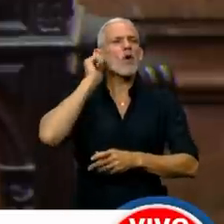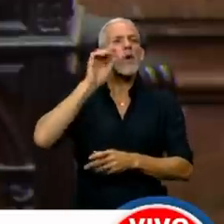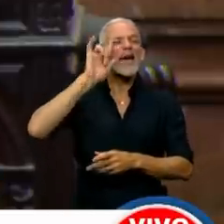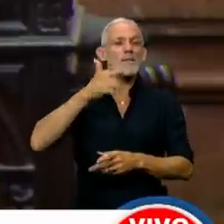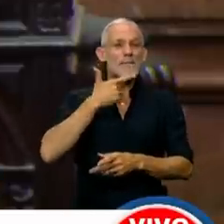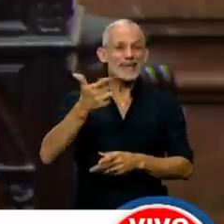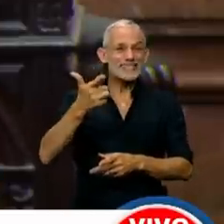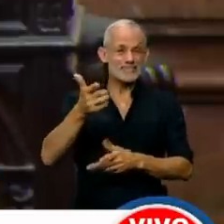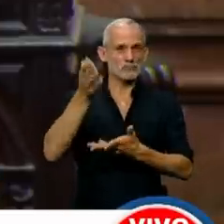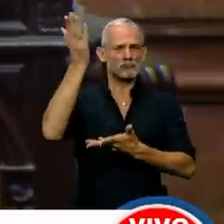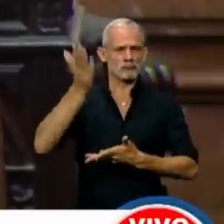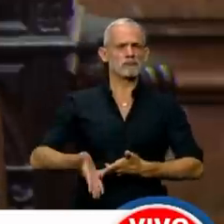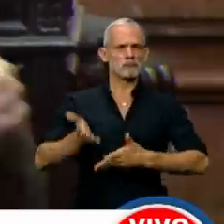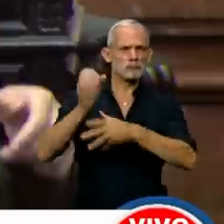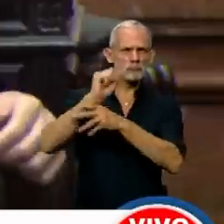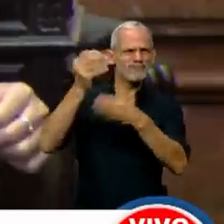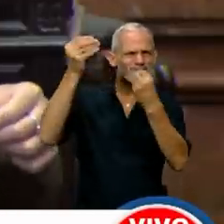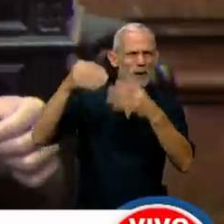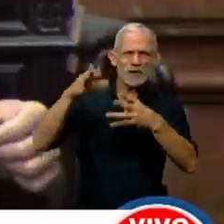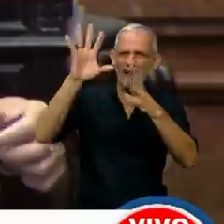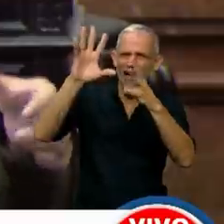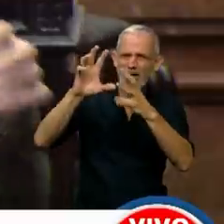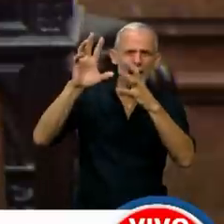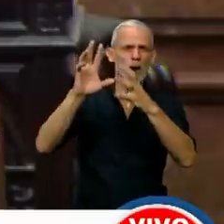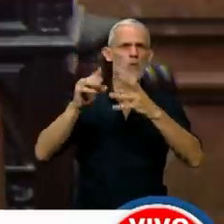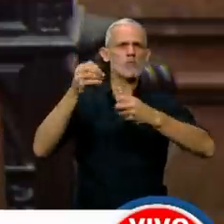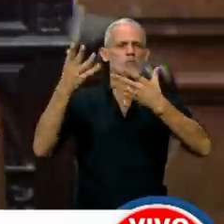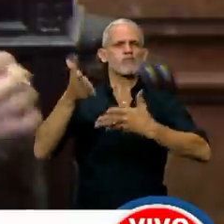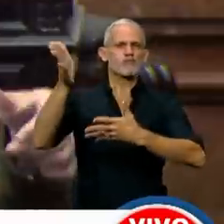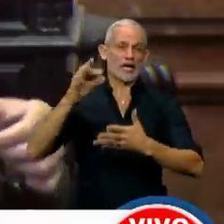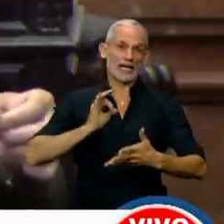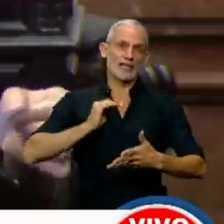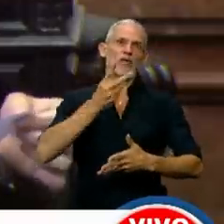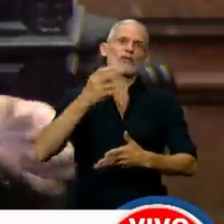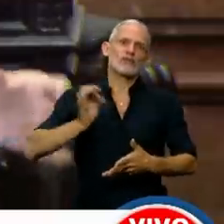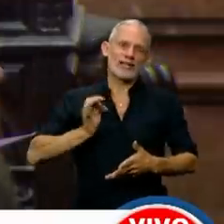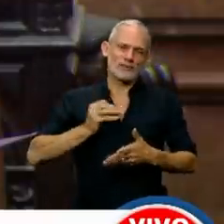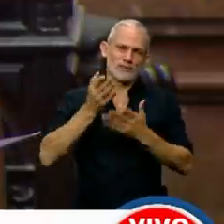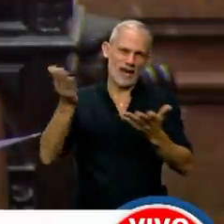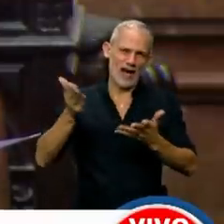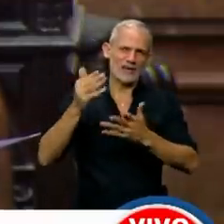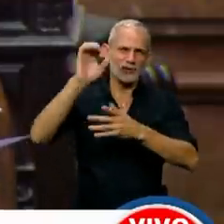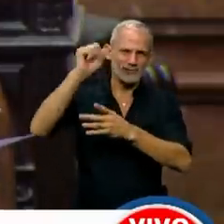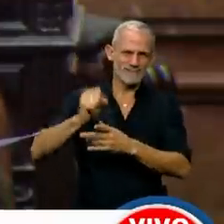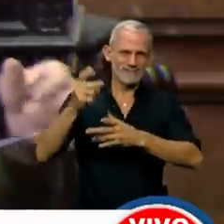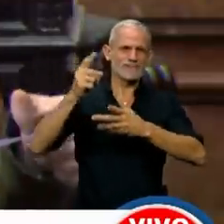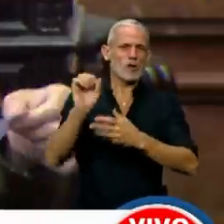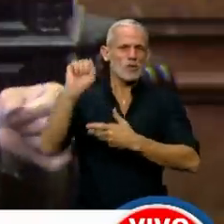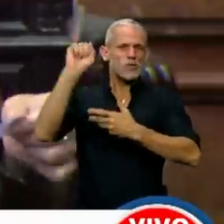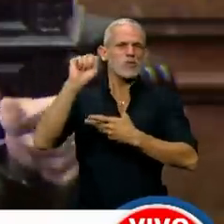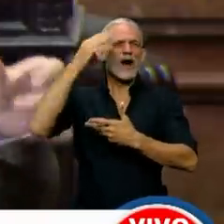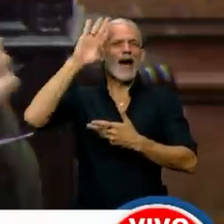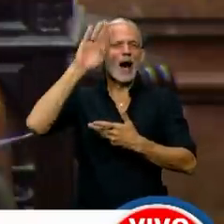que está abandonado hace tanto tiempo en este año del bicentenario de nuestro héroe